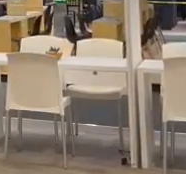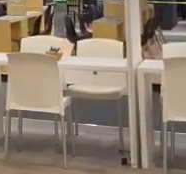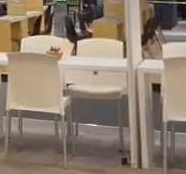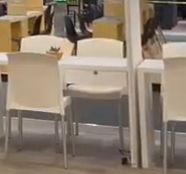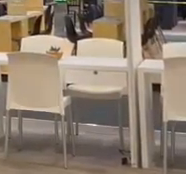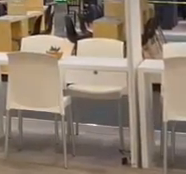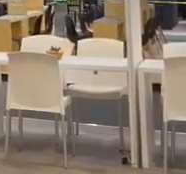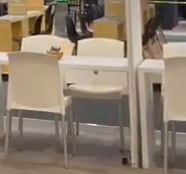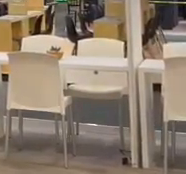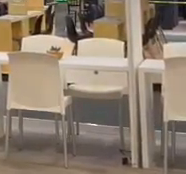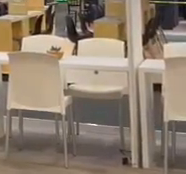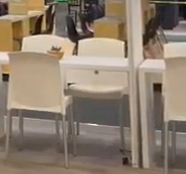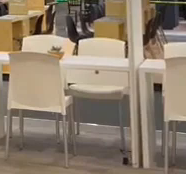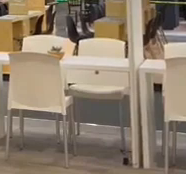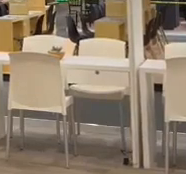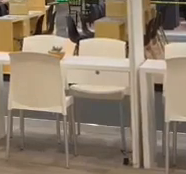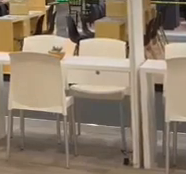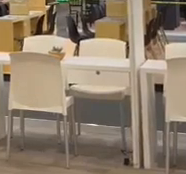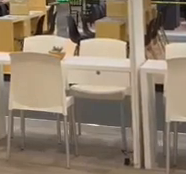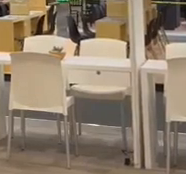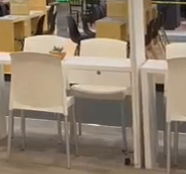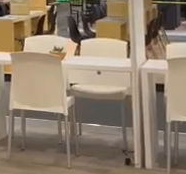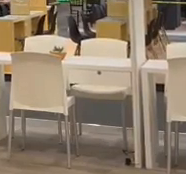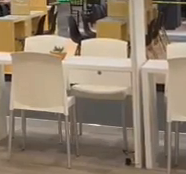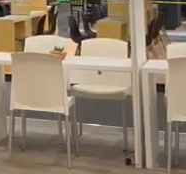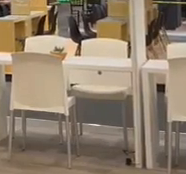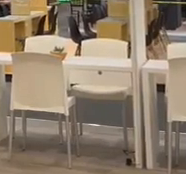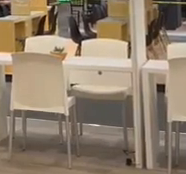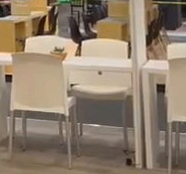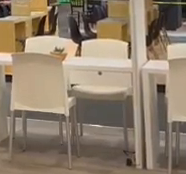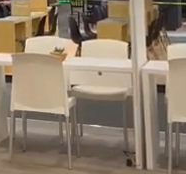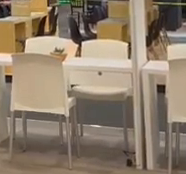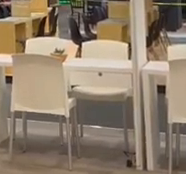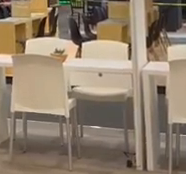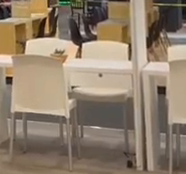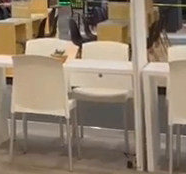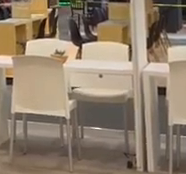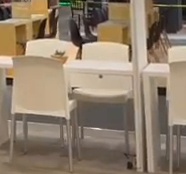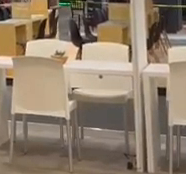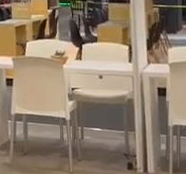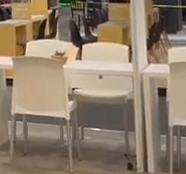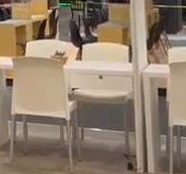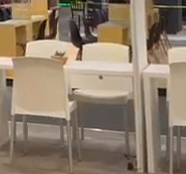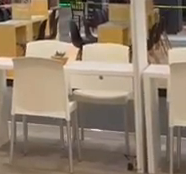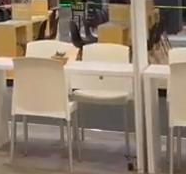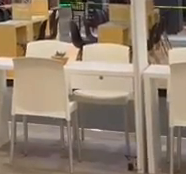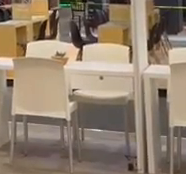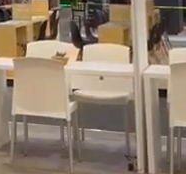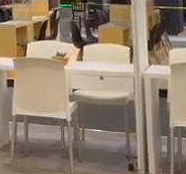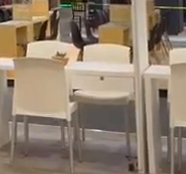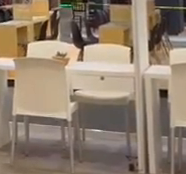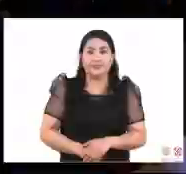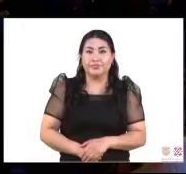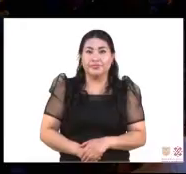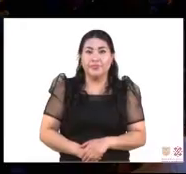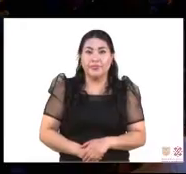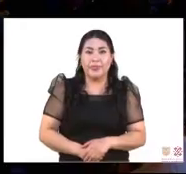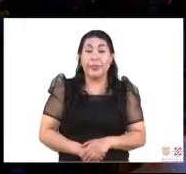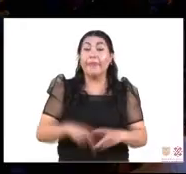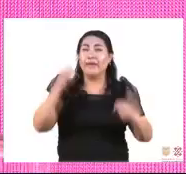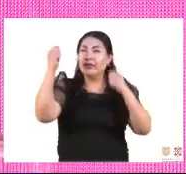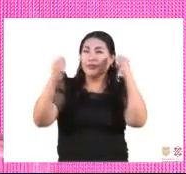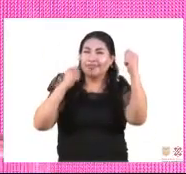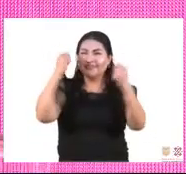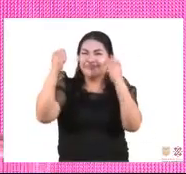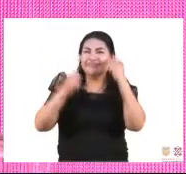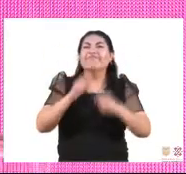turismo es una de las actividades más incluyentes, principalmente para las mujeres y los jóvenes. Vamos a escucharlo. El